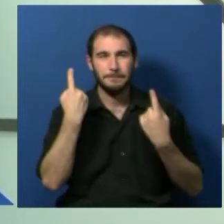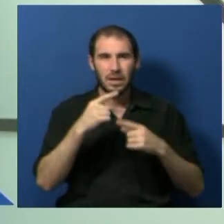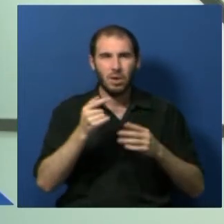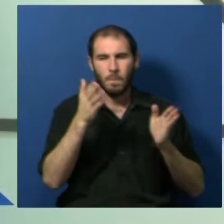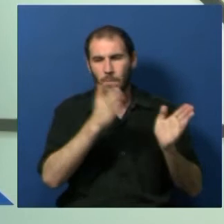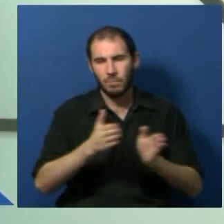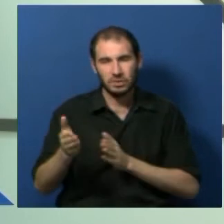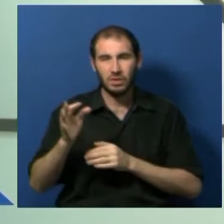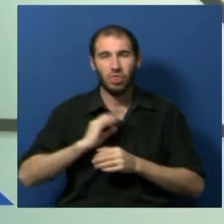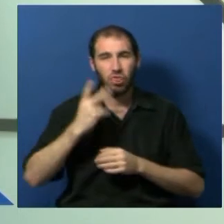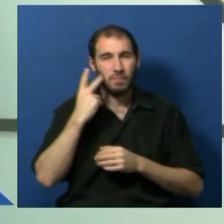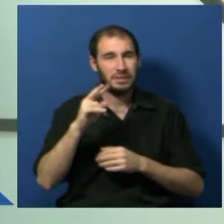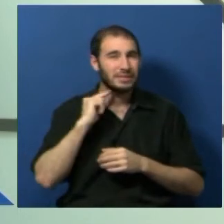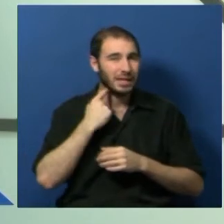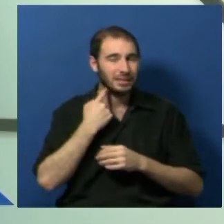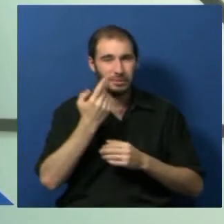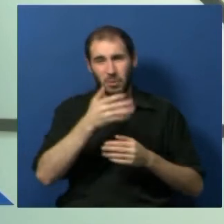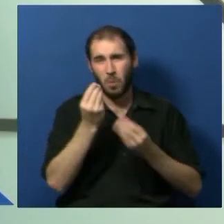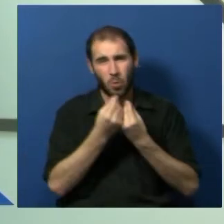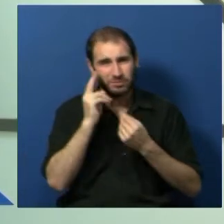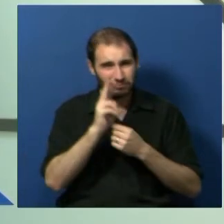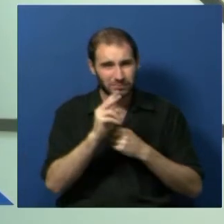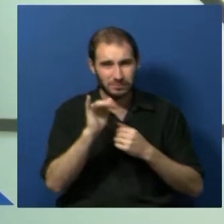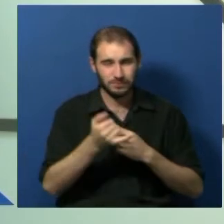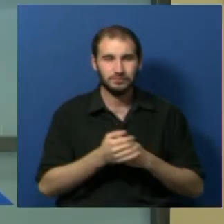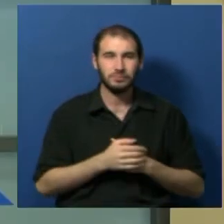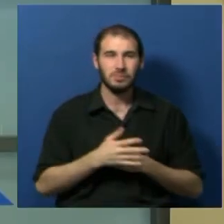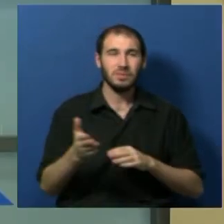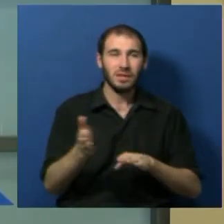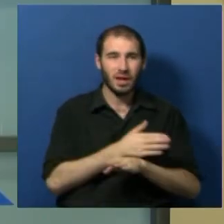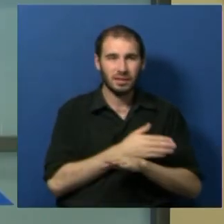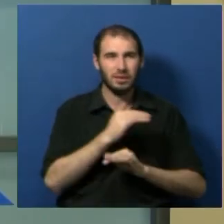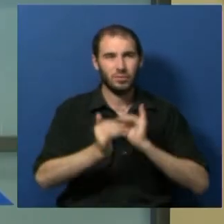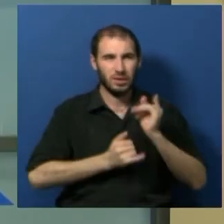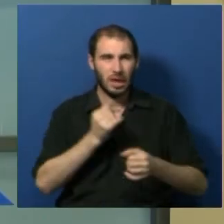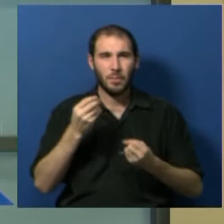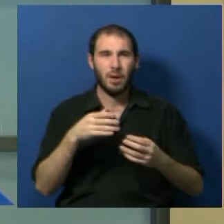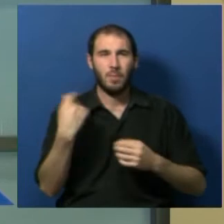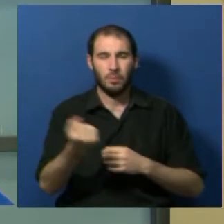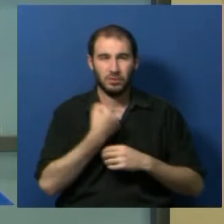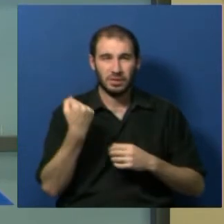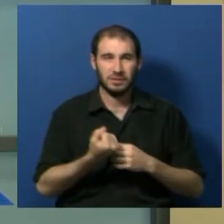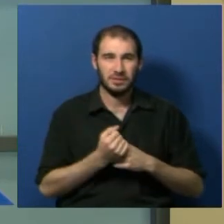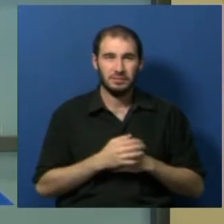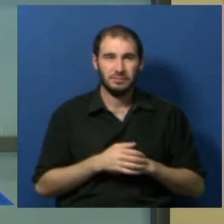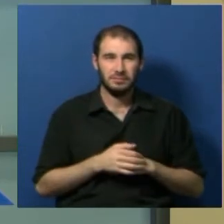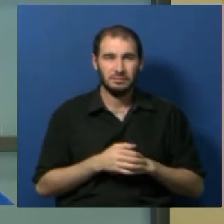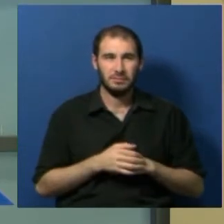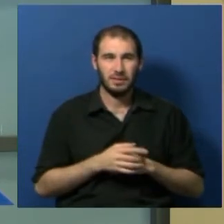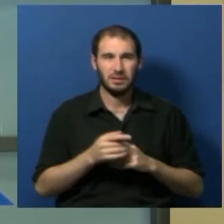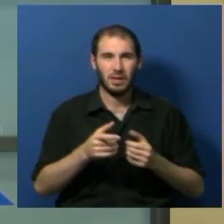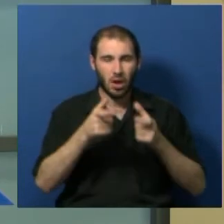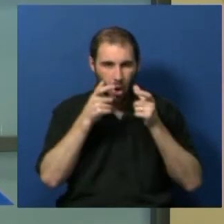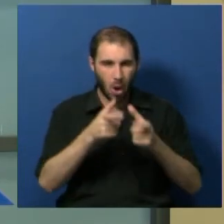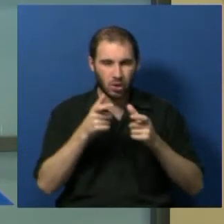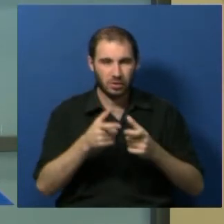largo proceso del 2013, me imagino que mucha gente ya la ha visto, ¿no? Sí, antes que nada quiero decir, sí, porque es muy importante esta reedición,